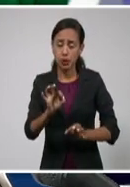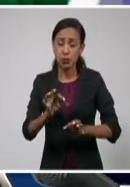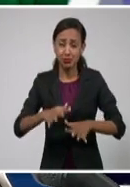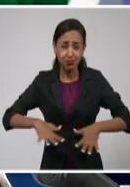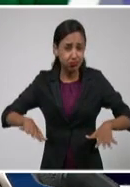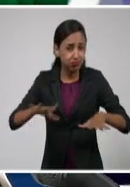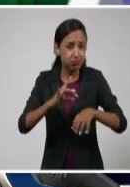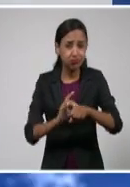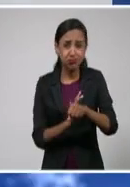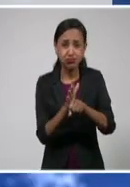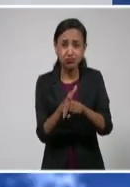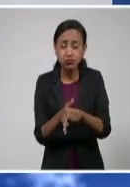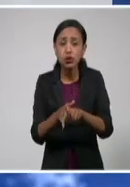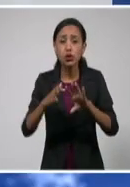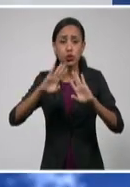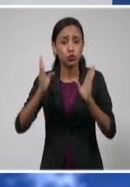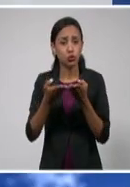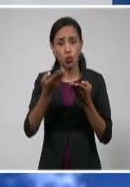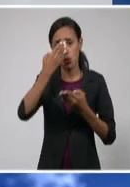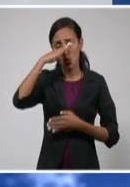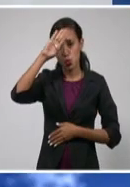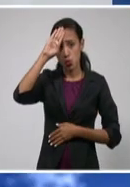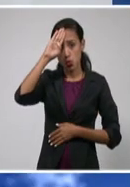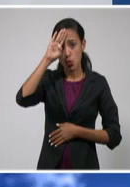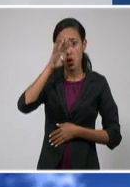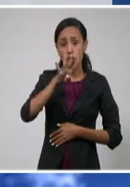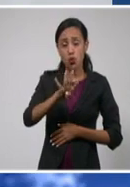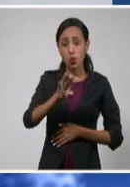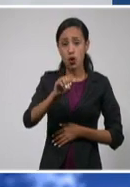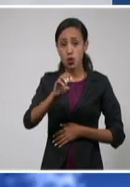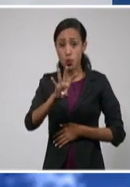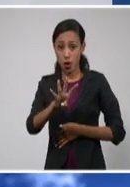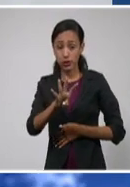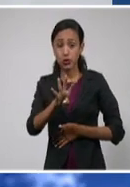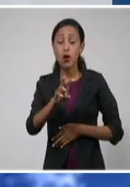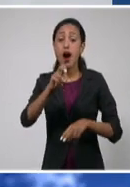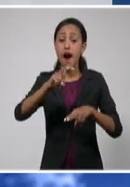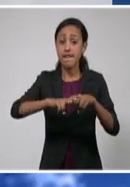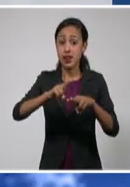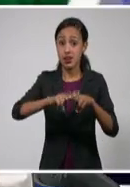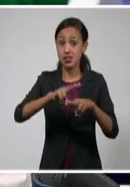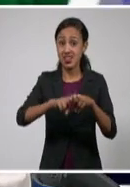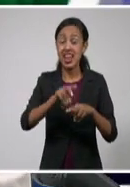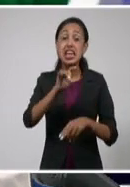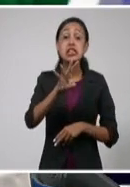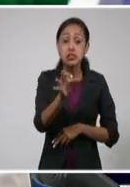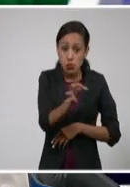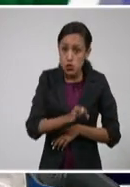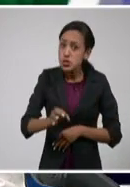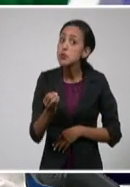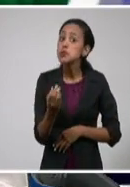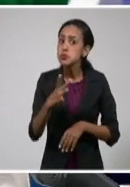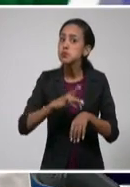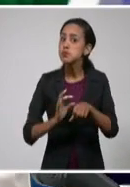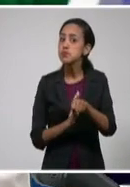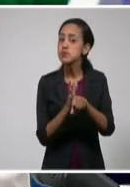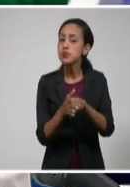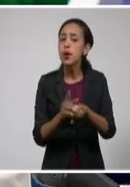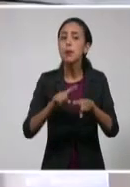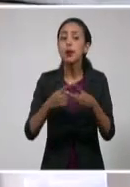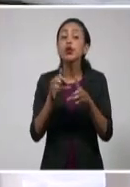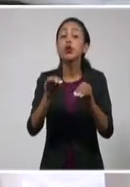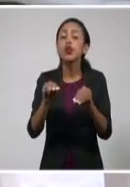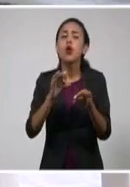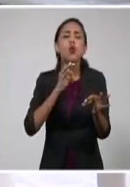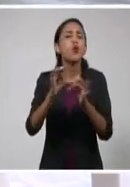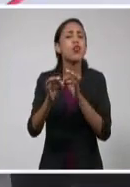Habana tiene hoy 404 casos en sus 15 municipios, por lo que insistió el doctor Durán en el predominio de la transmisión